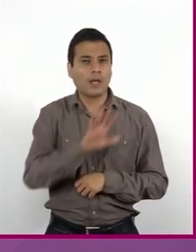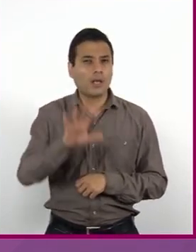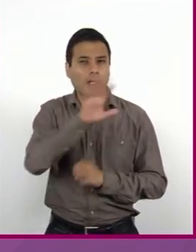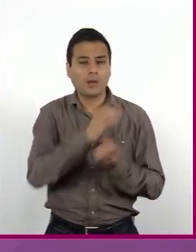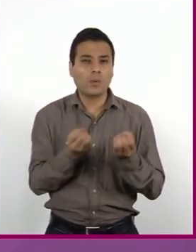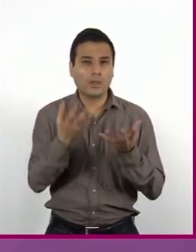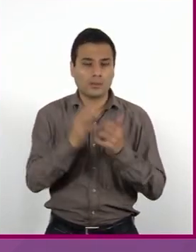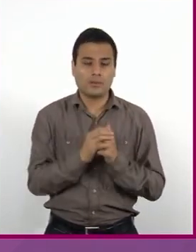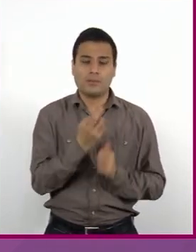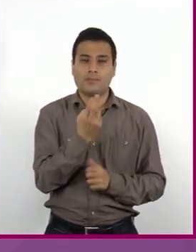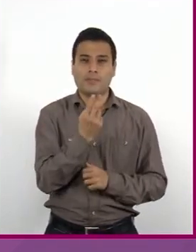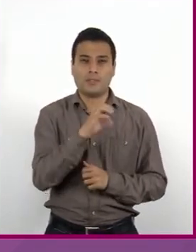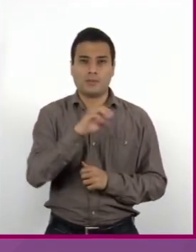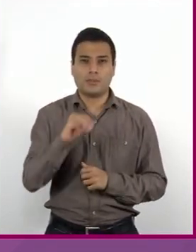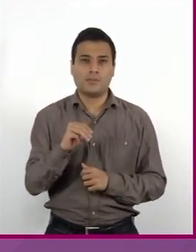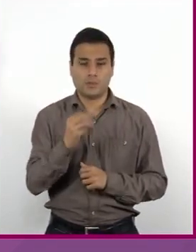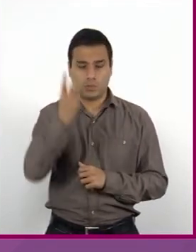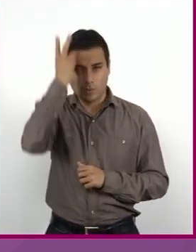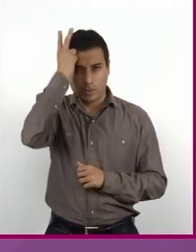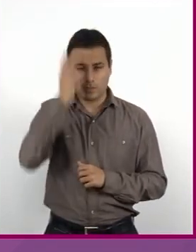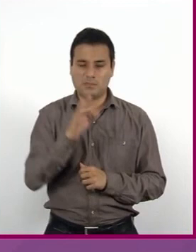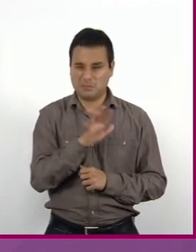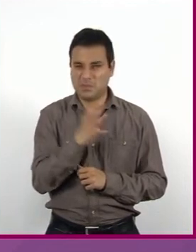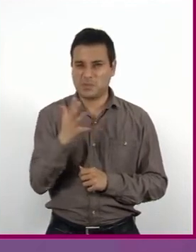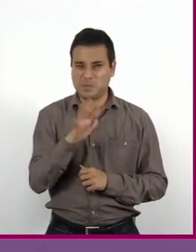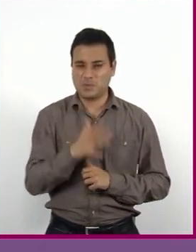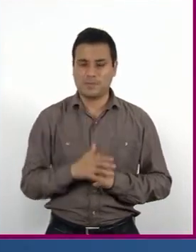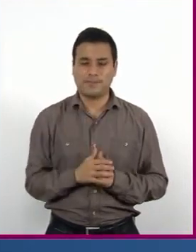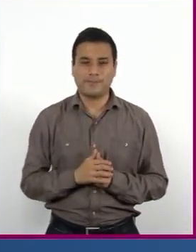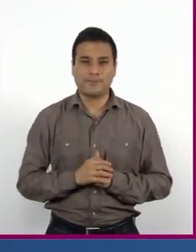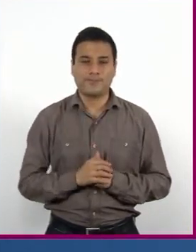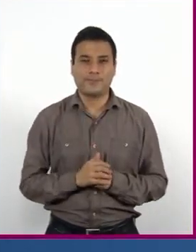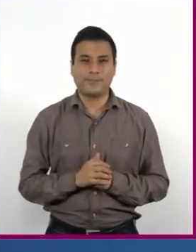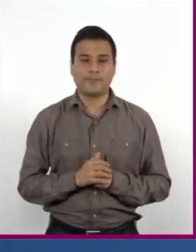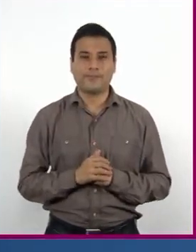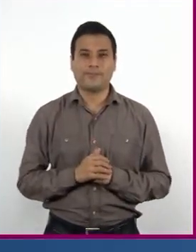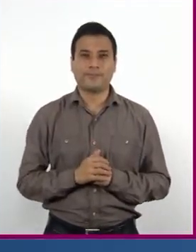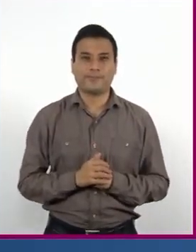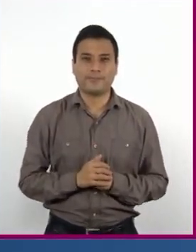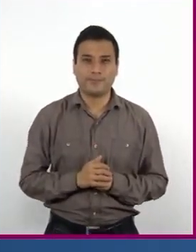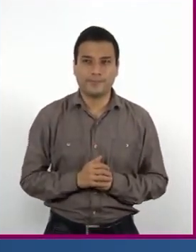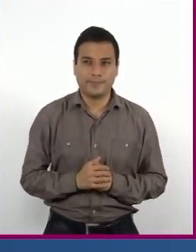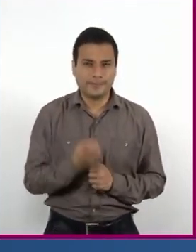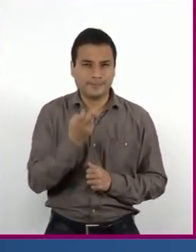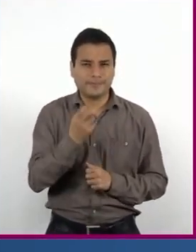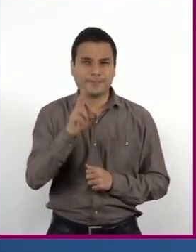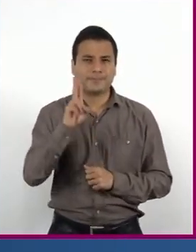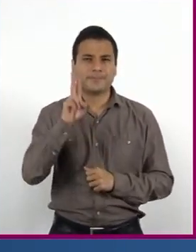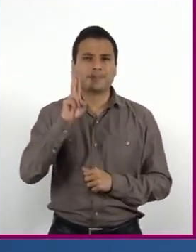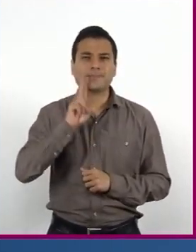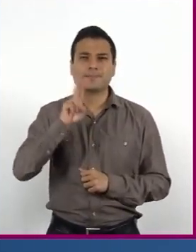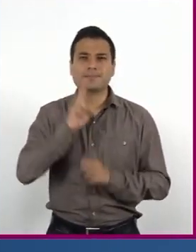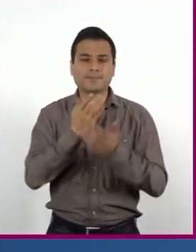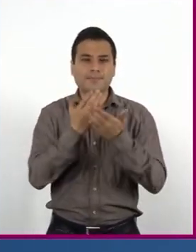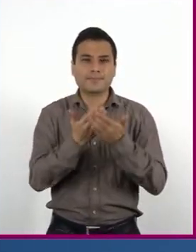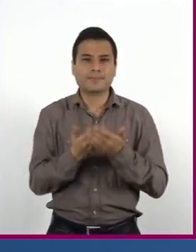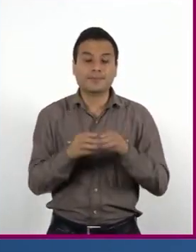es de 25 centímetros cuadrados aproximadamente. Esto se verifica al obtener el